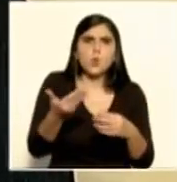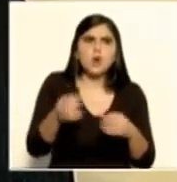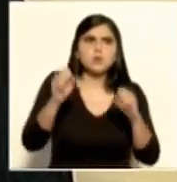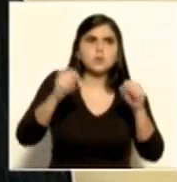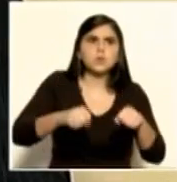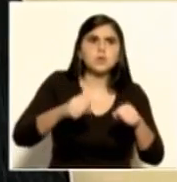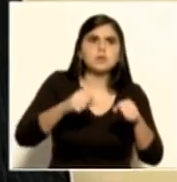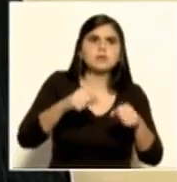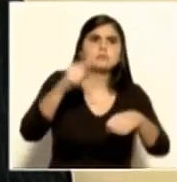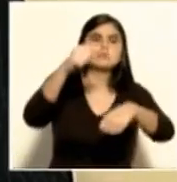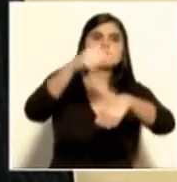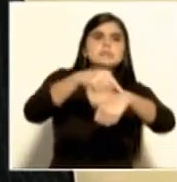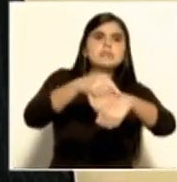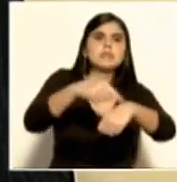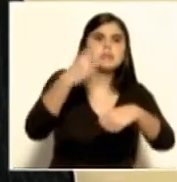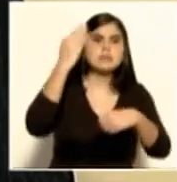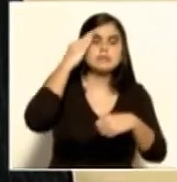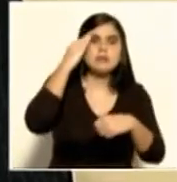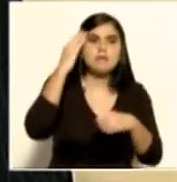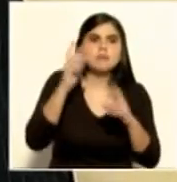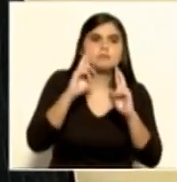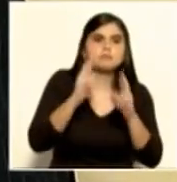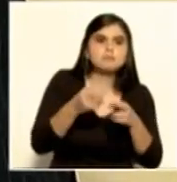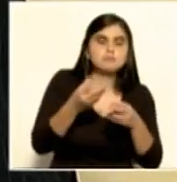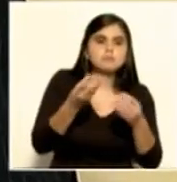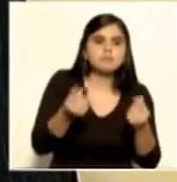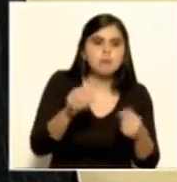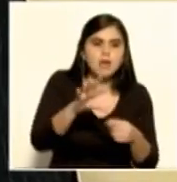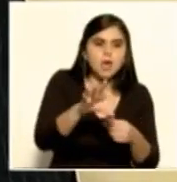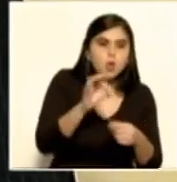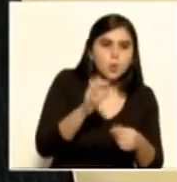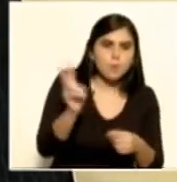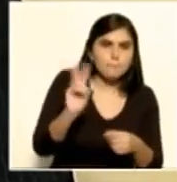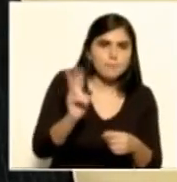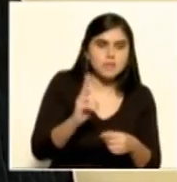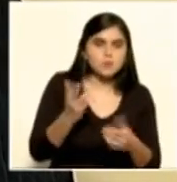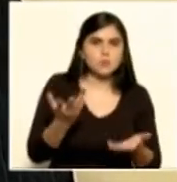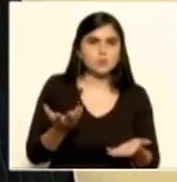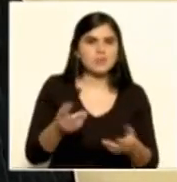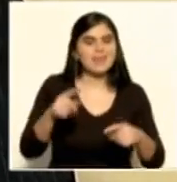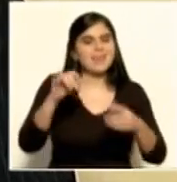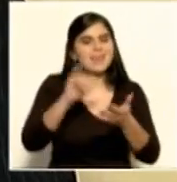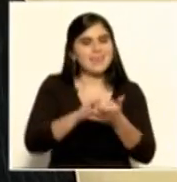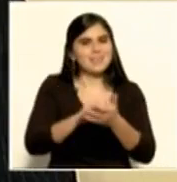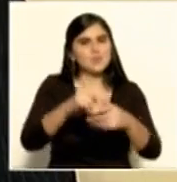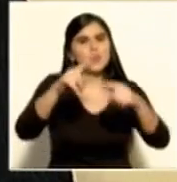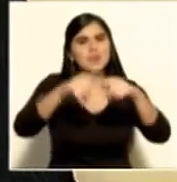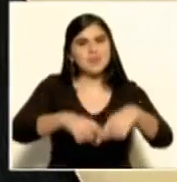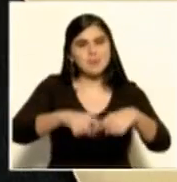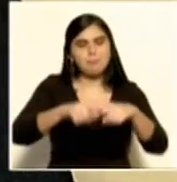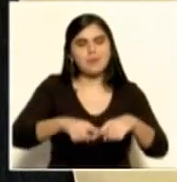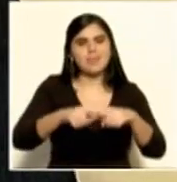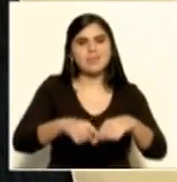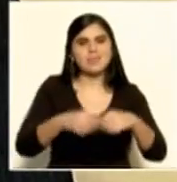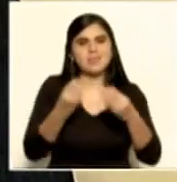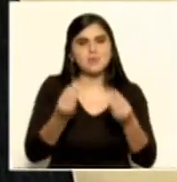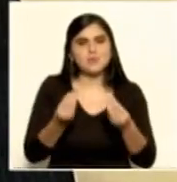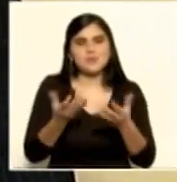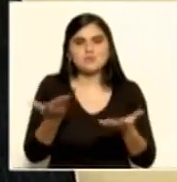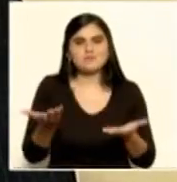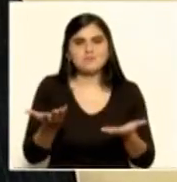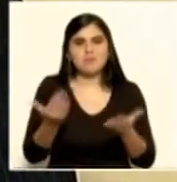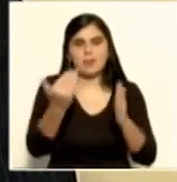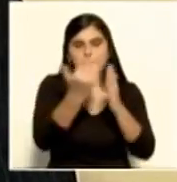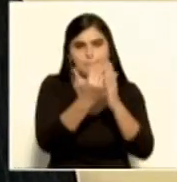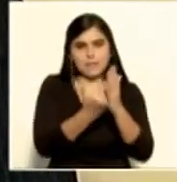estimar la recuperación de ese rastro del virus, eso va a depender mucho justamente, bueno, obviamente las medidas que